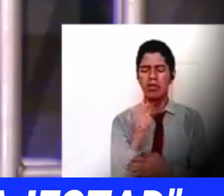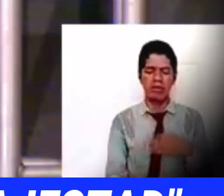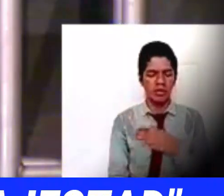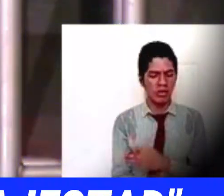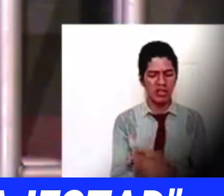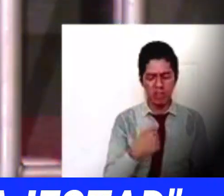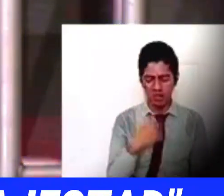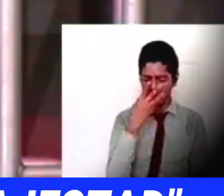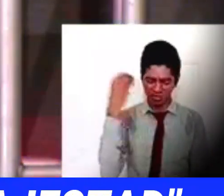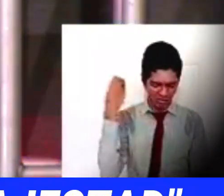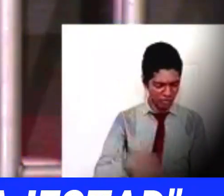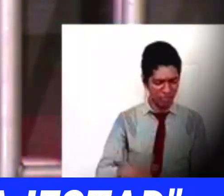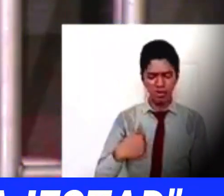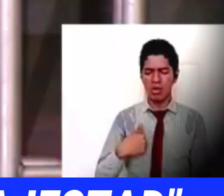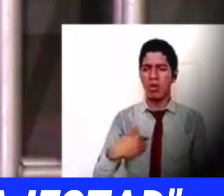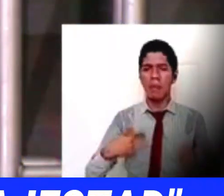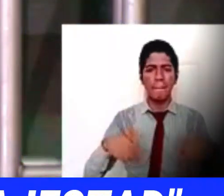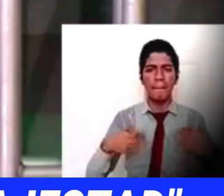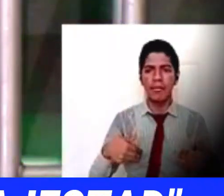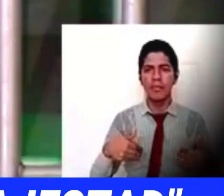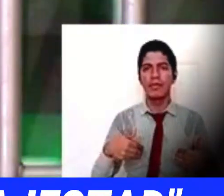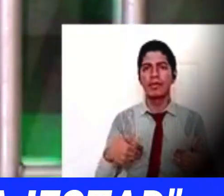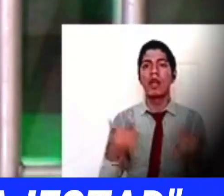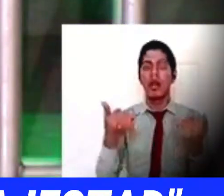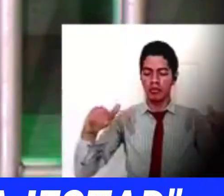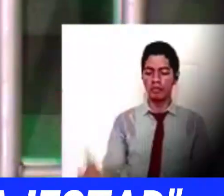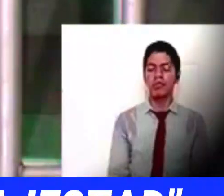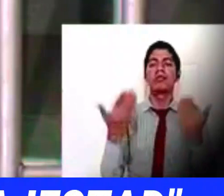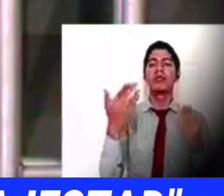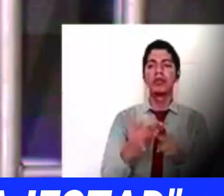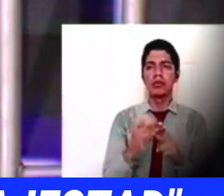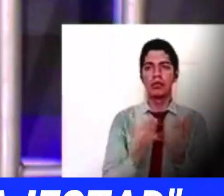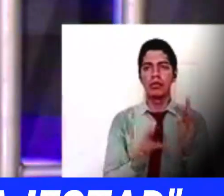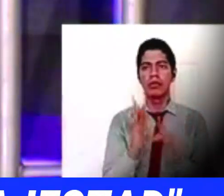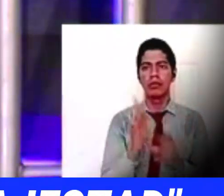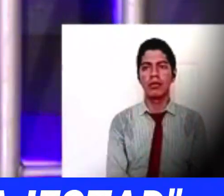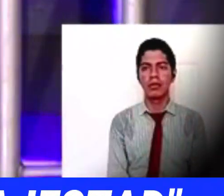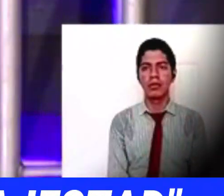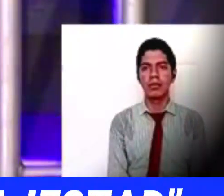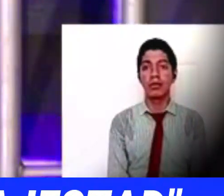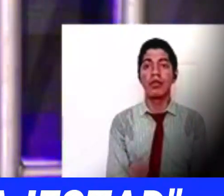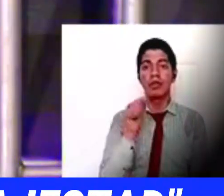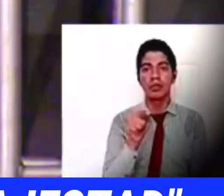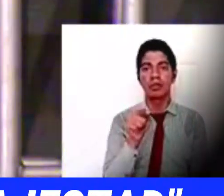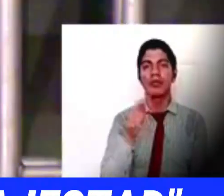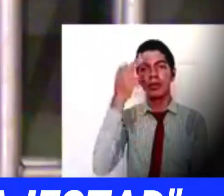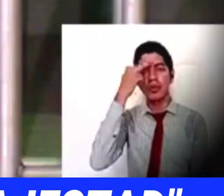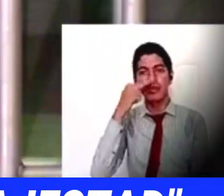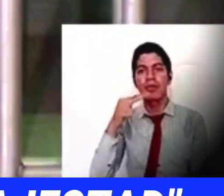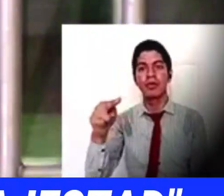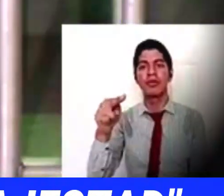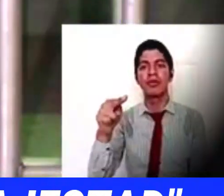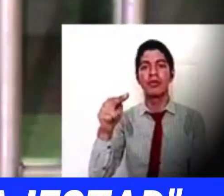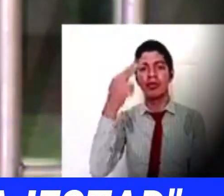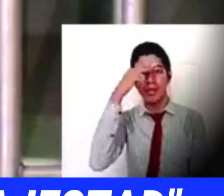yo no soy nada. Levántate esta tarde en el nombre de Jesús. Tú eres un hijo, Tú eres una hija de Dios. Tú tienes